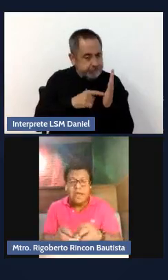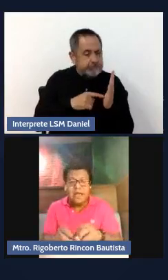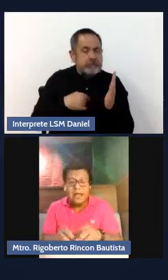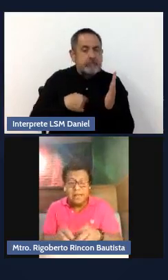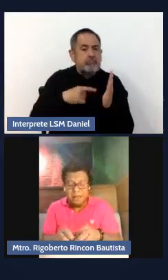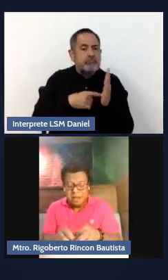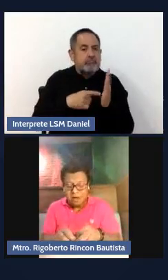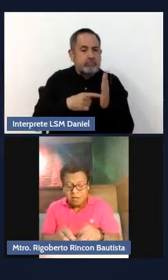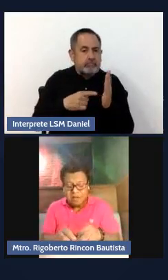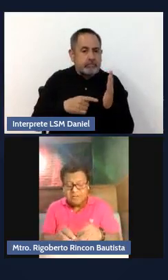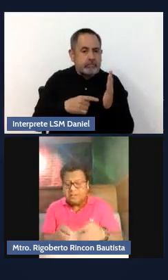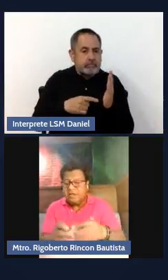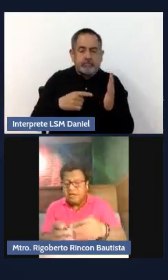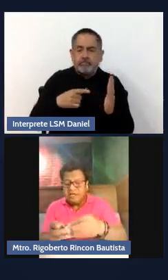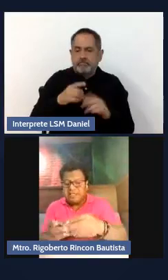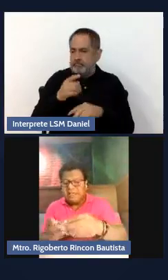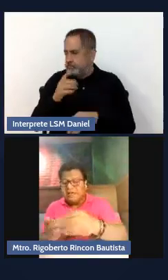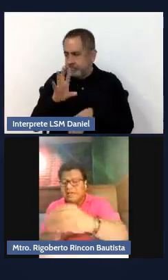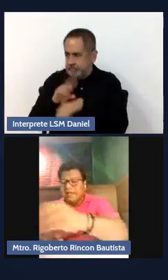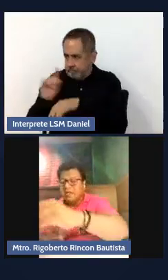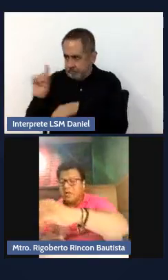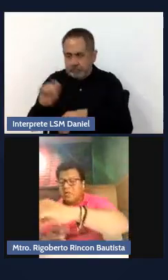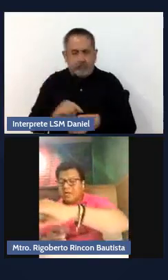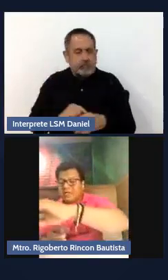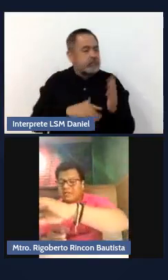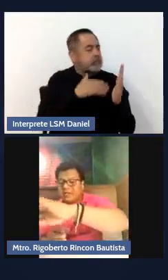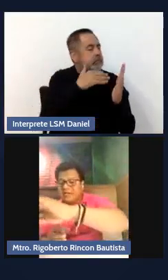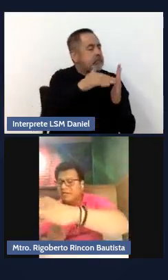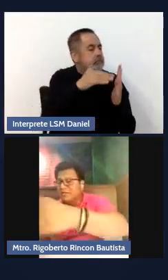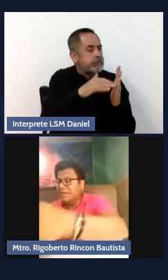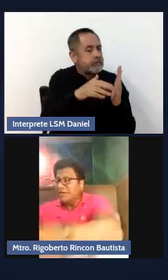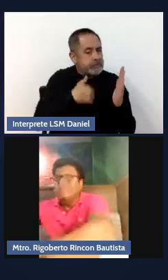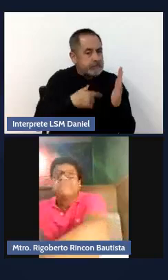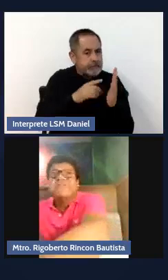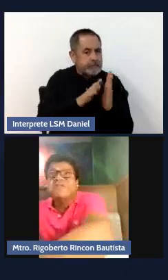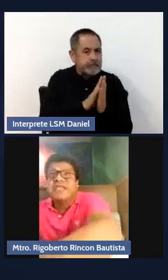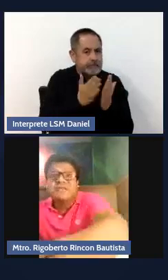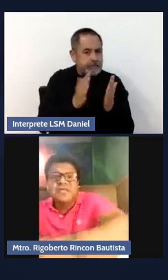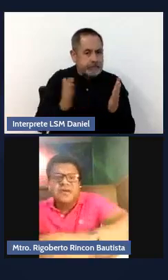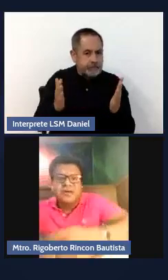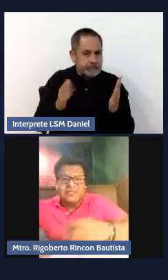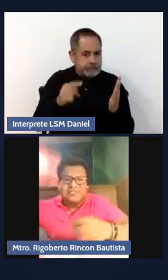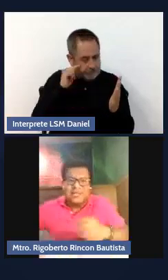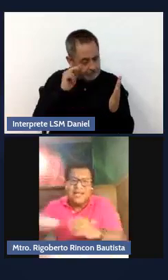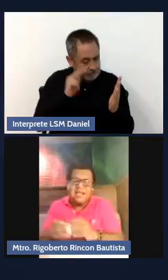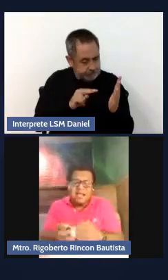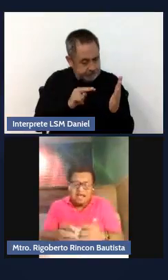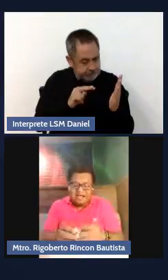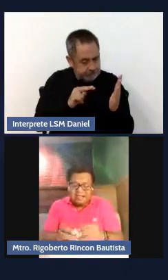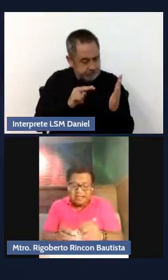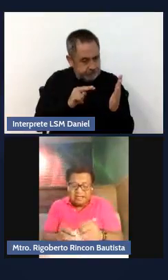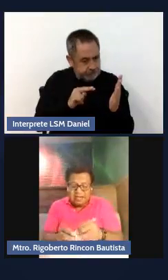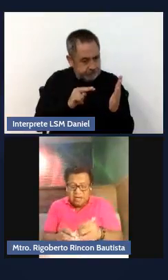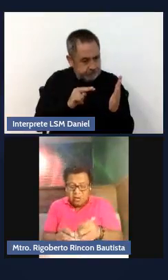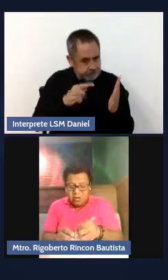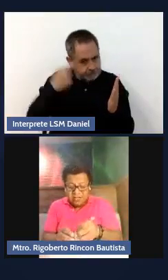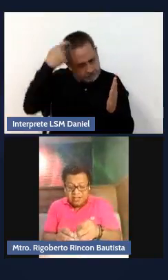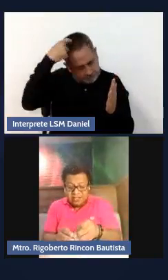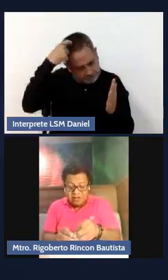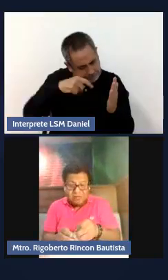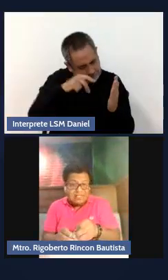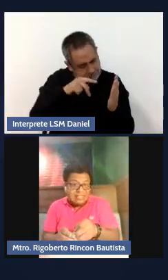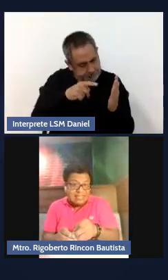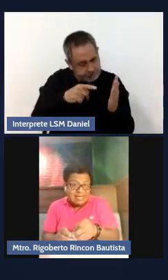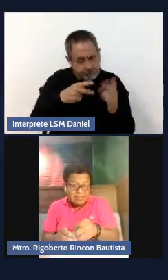con permiso, estaba yo leyendo un tríptico y decía, ¿cuáles son las recompensas de dejar